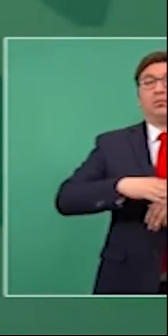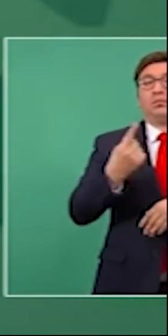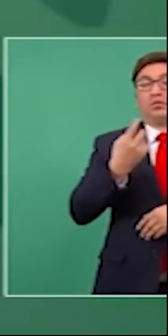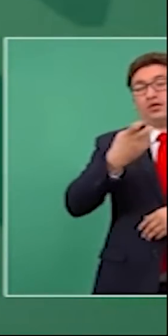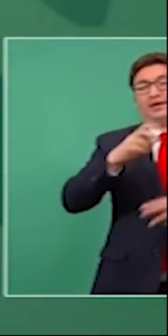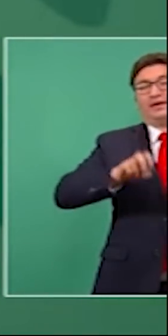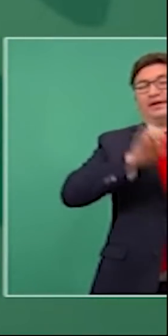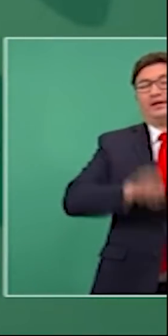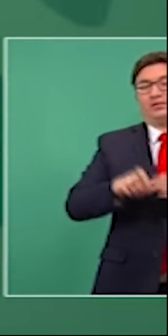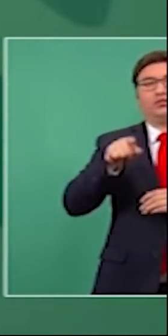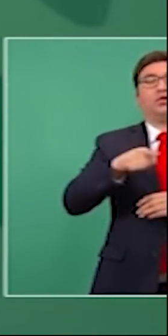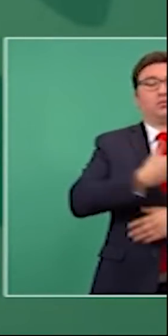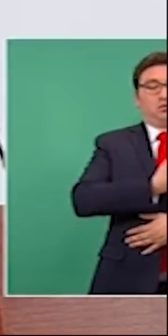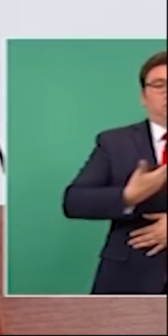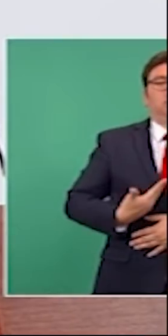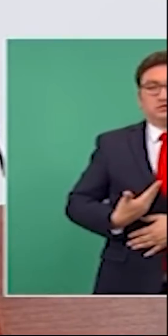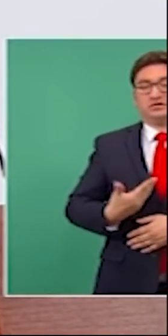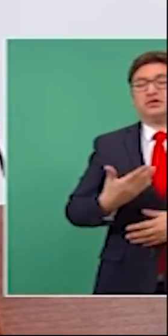en ese supuesto, tendría